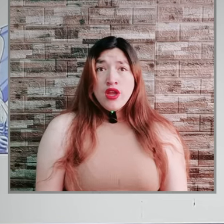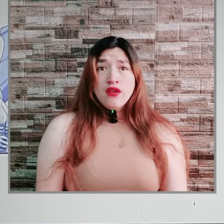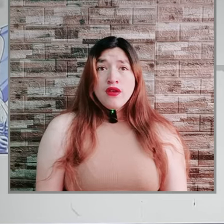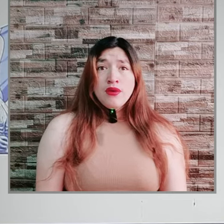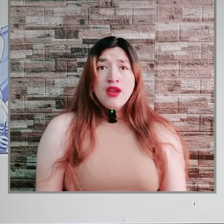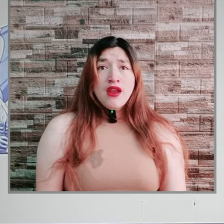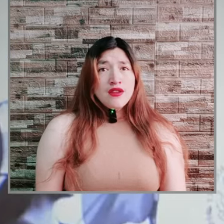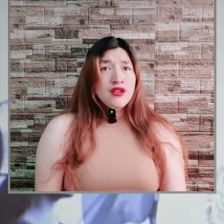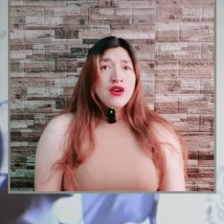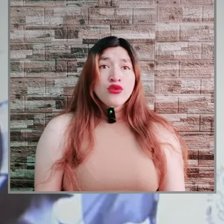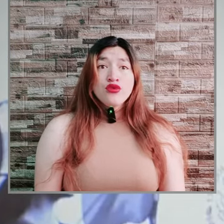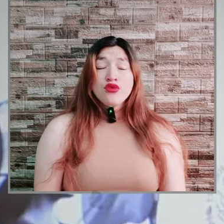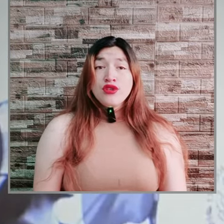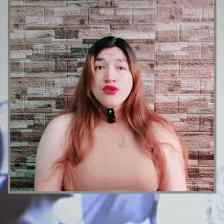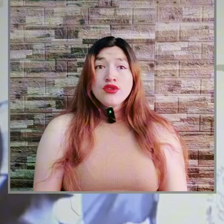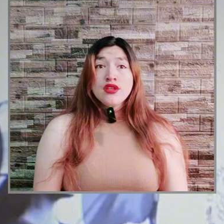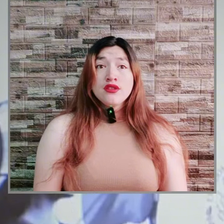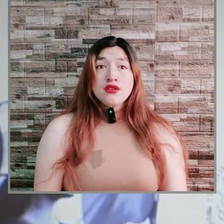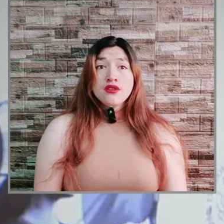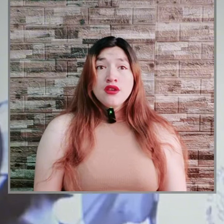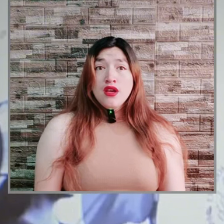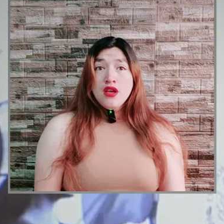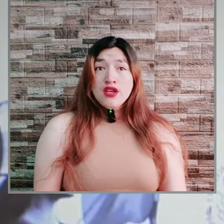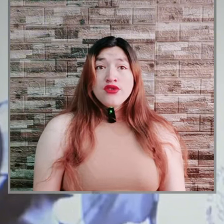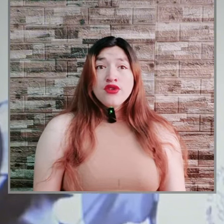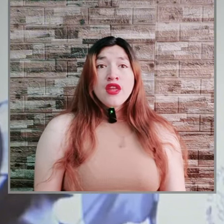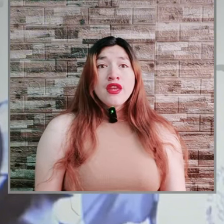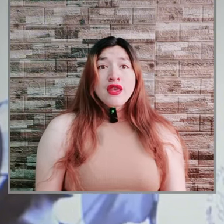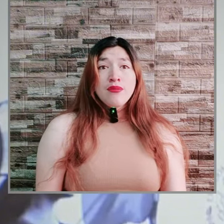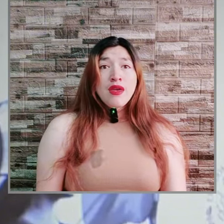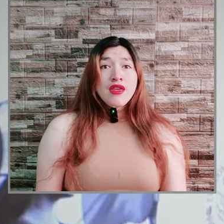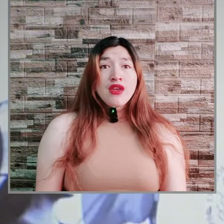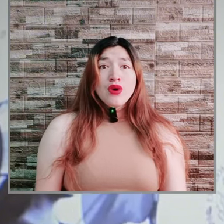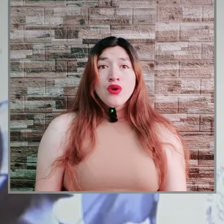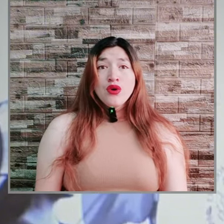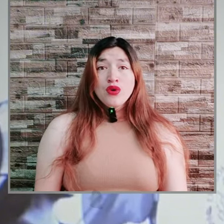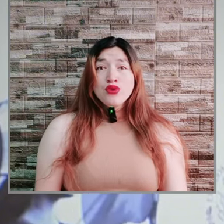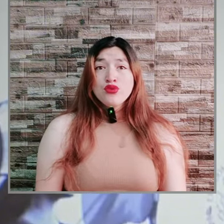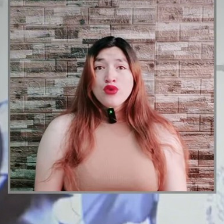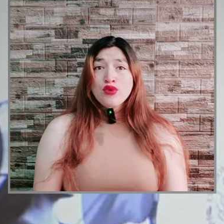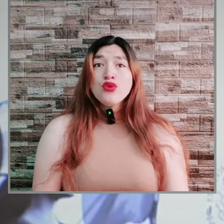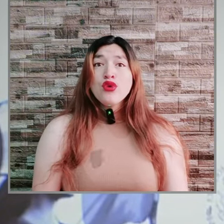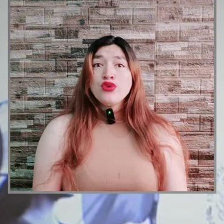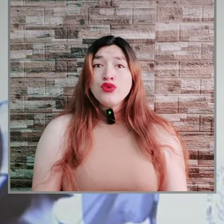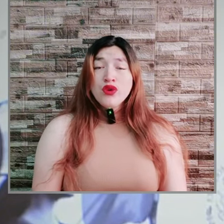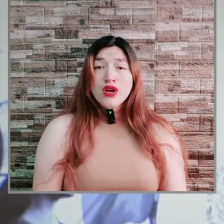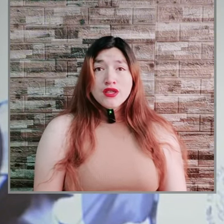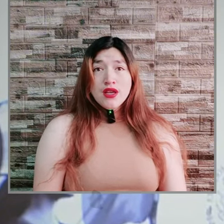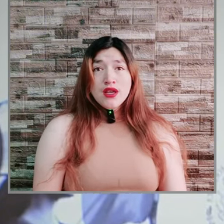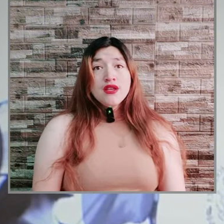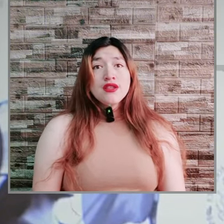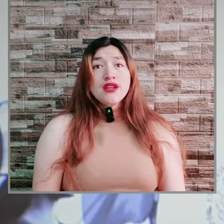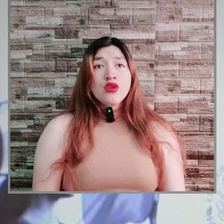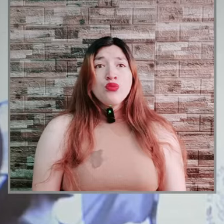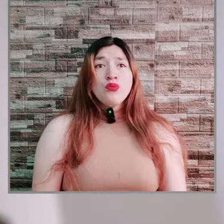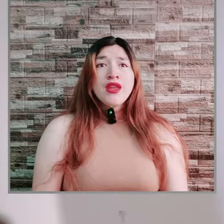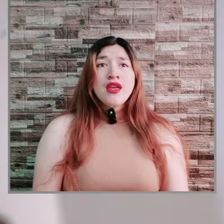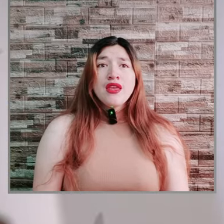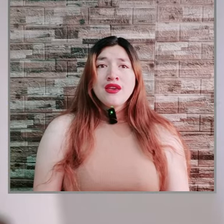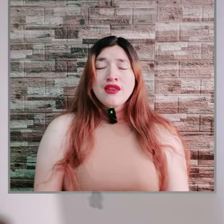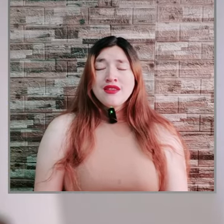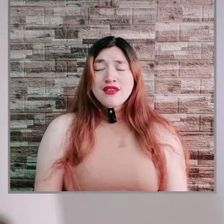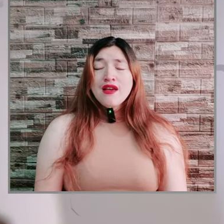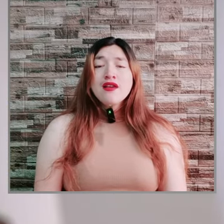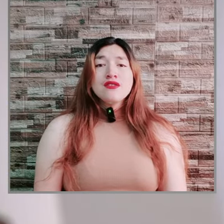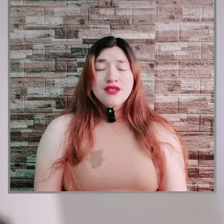es hora de mirar hacia otros horizontes. Es hora de que México, con su orgullo y su fuerza, se recupere